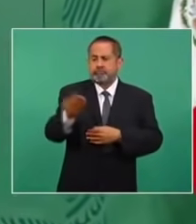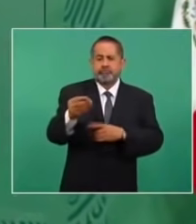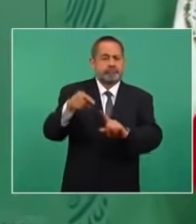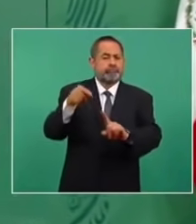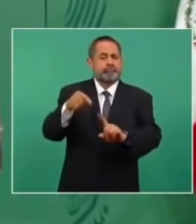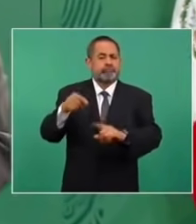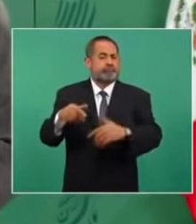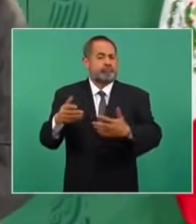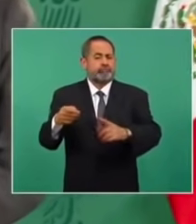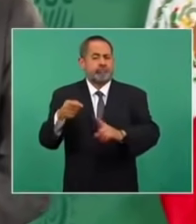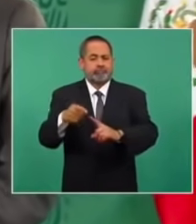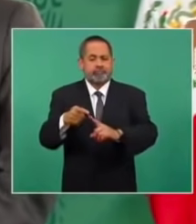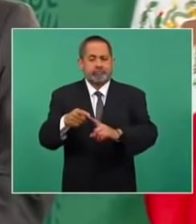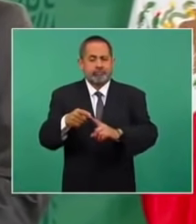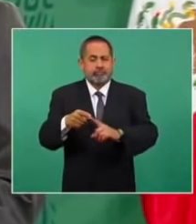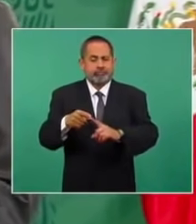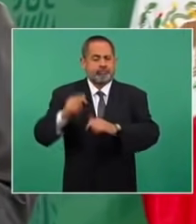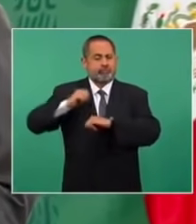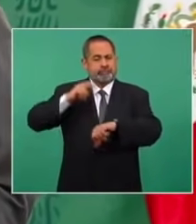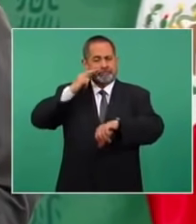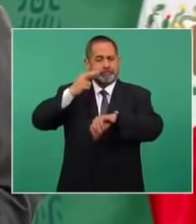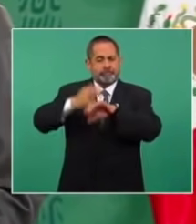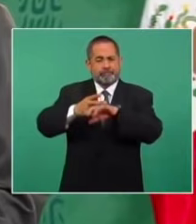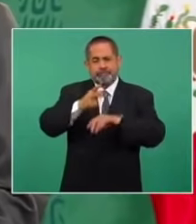de el nuncio